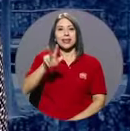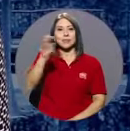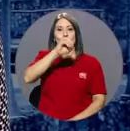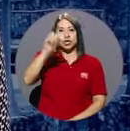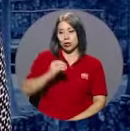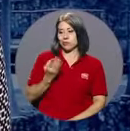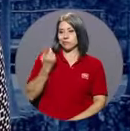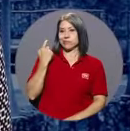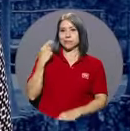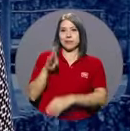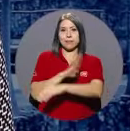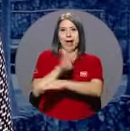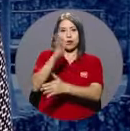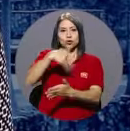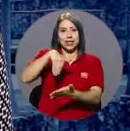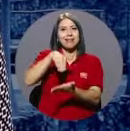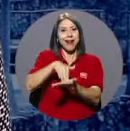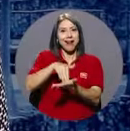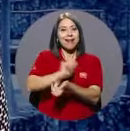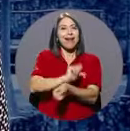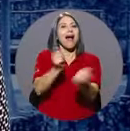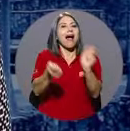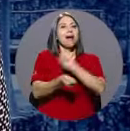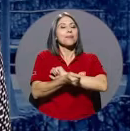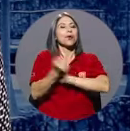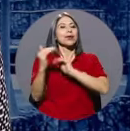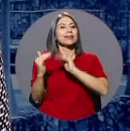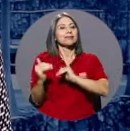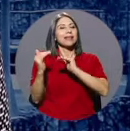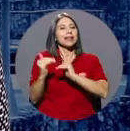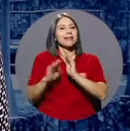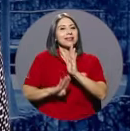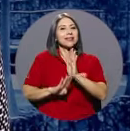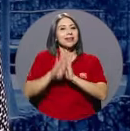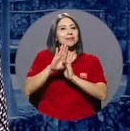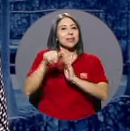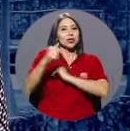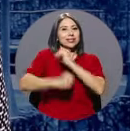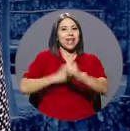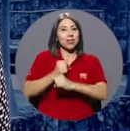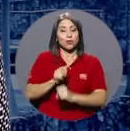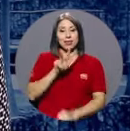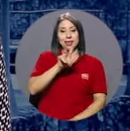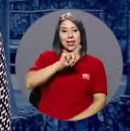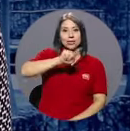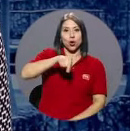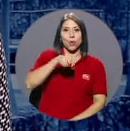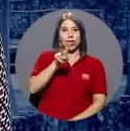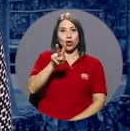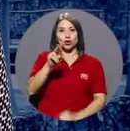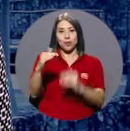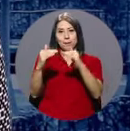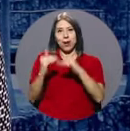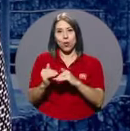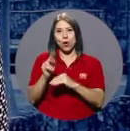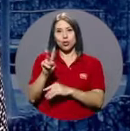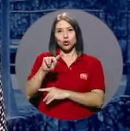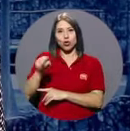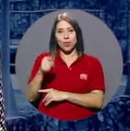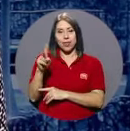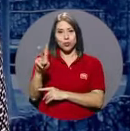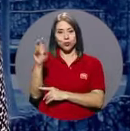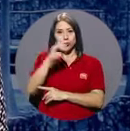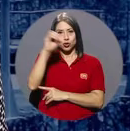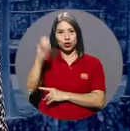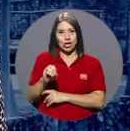Central recientemente también cambió las expectativas de crecimiento de este año y bajó del 3,2% al 2,2%. Sí. Y yo creo